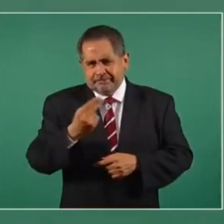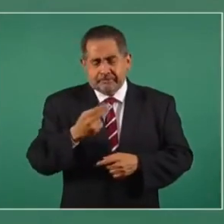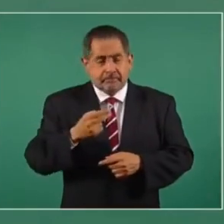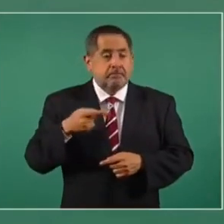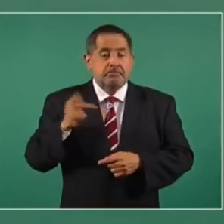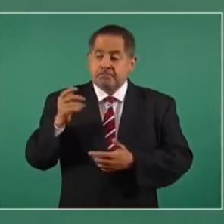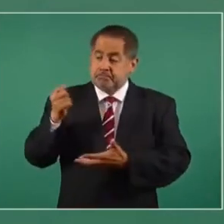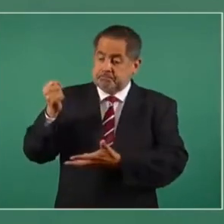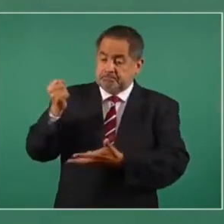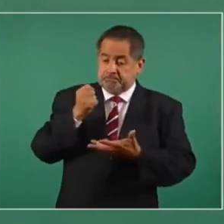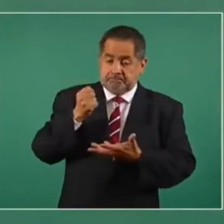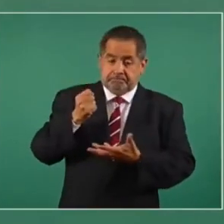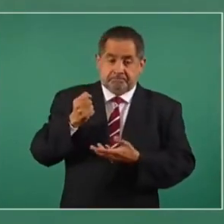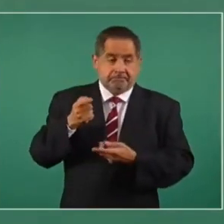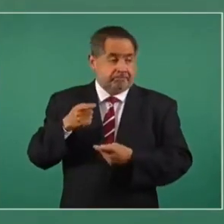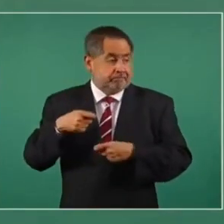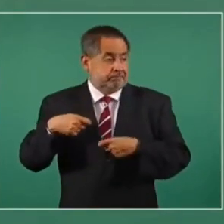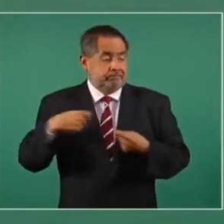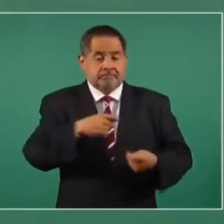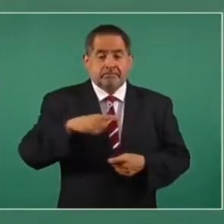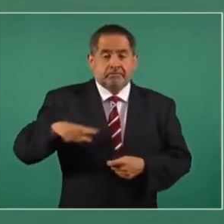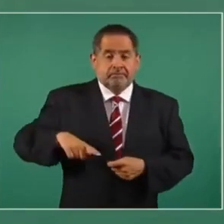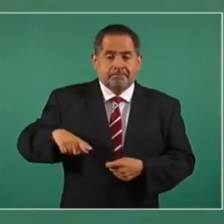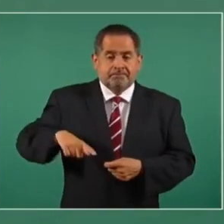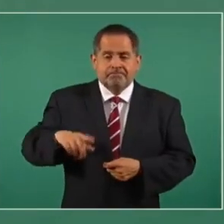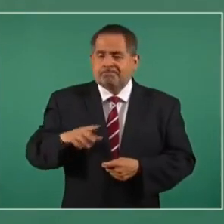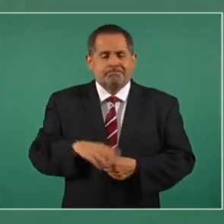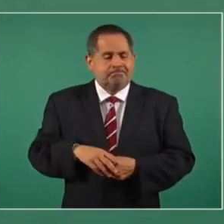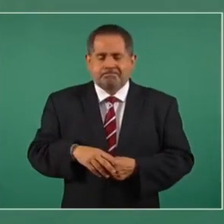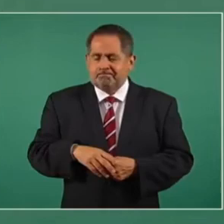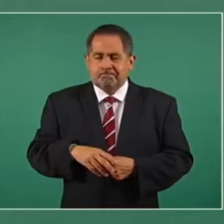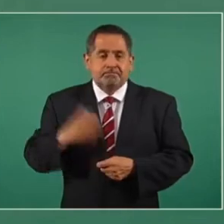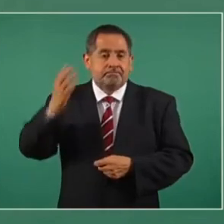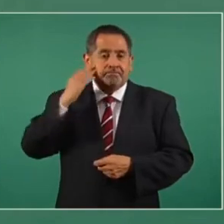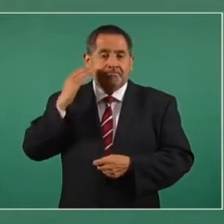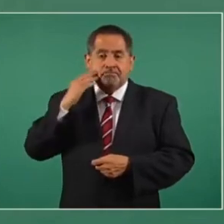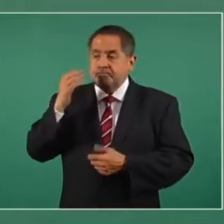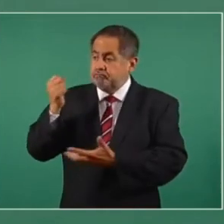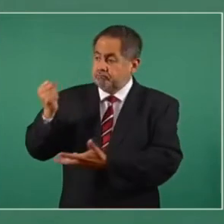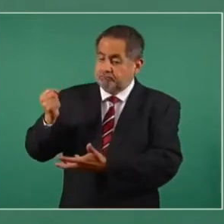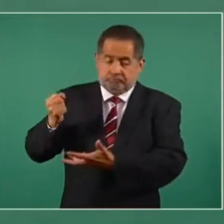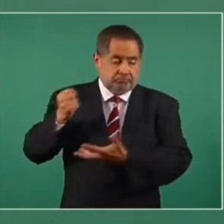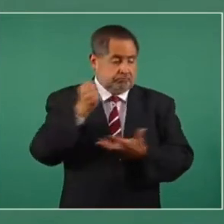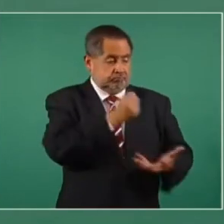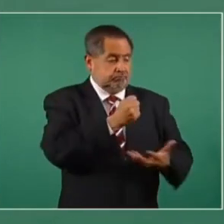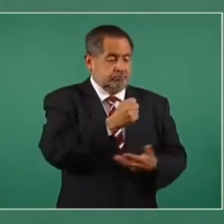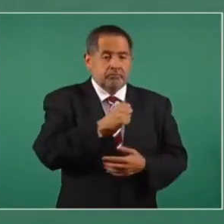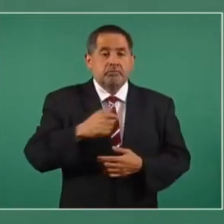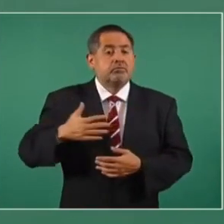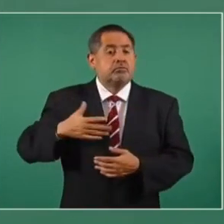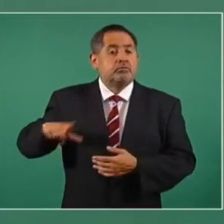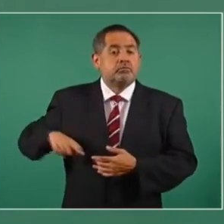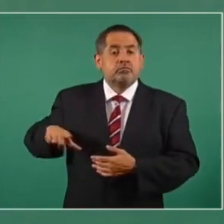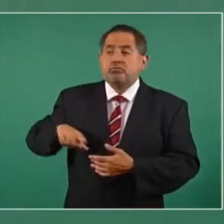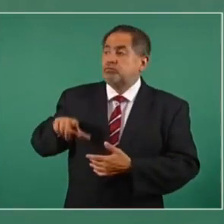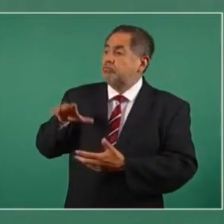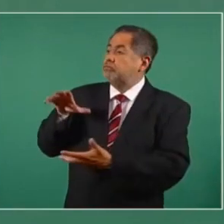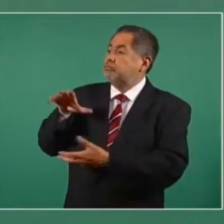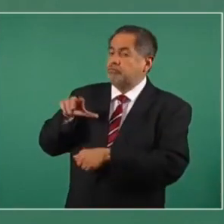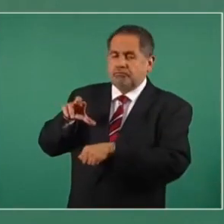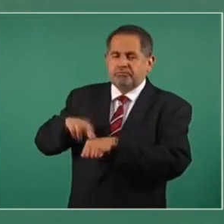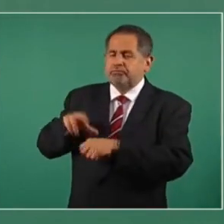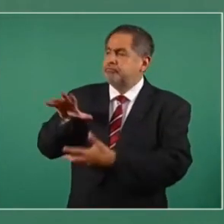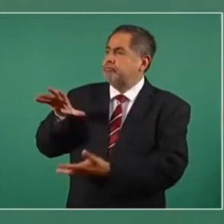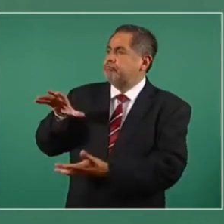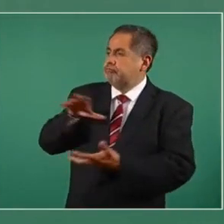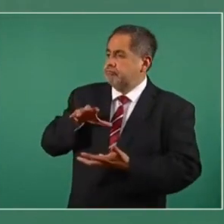ese dinero no llegaba, o llegaba con moche, con